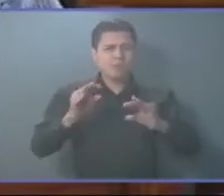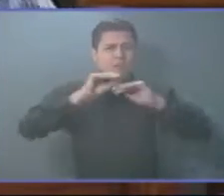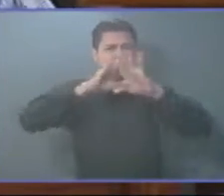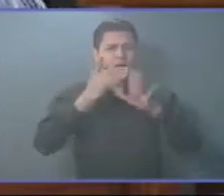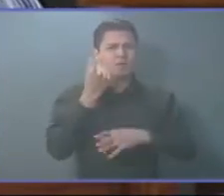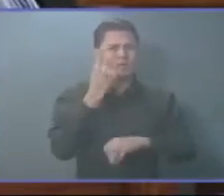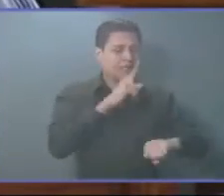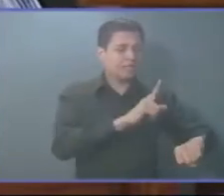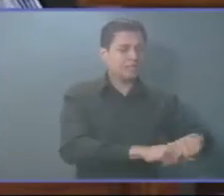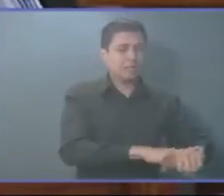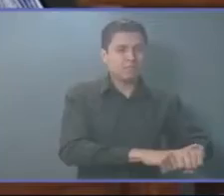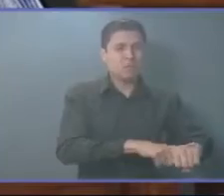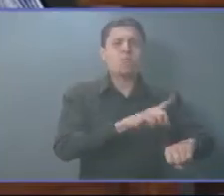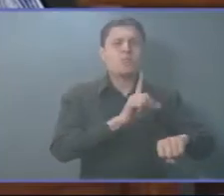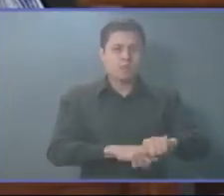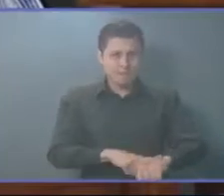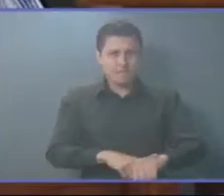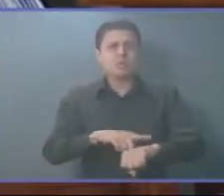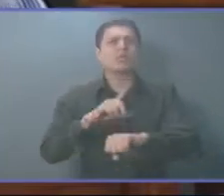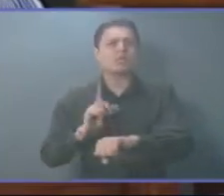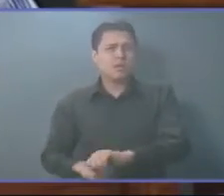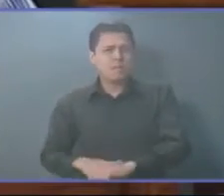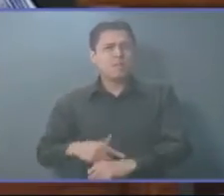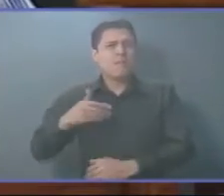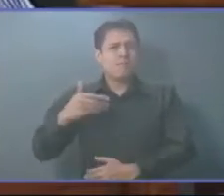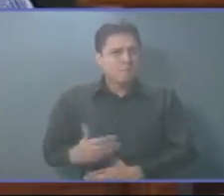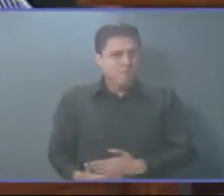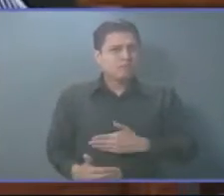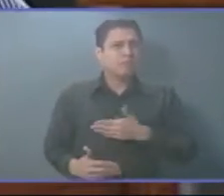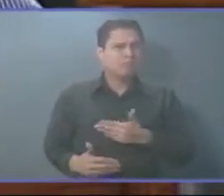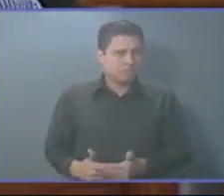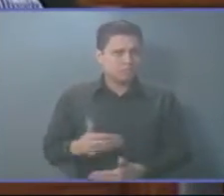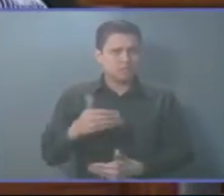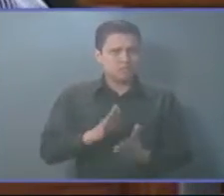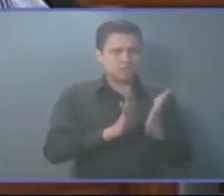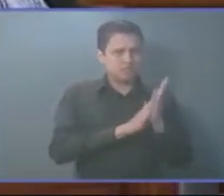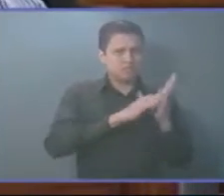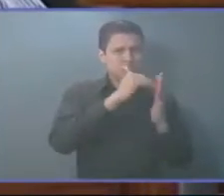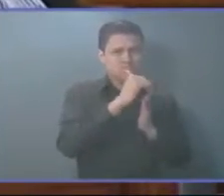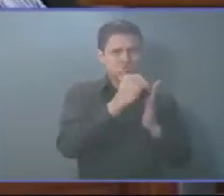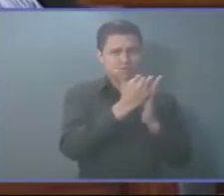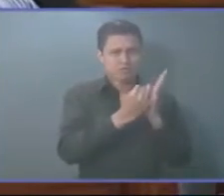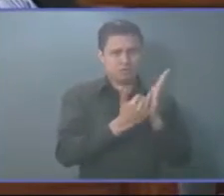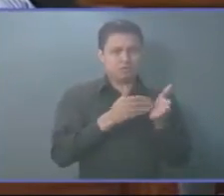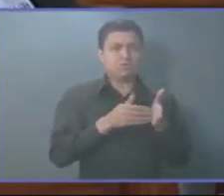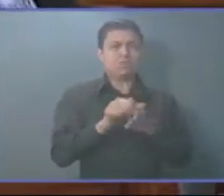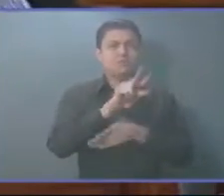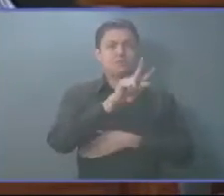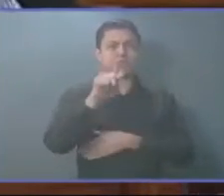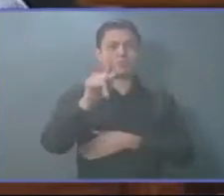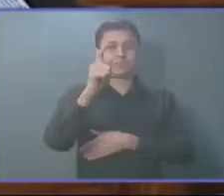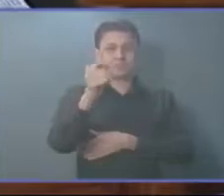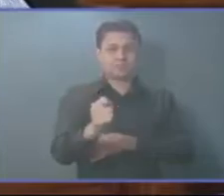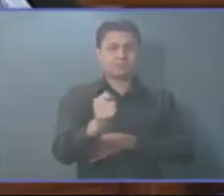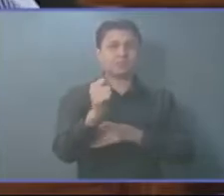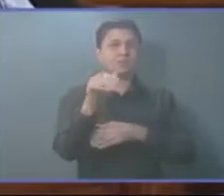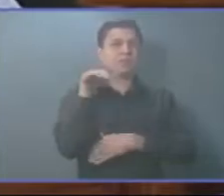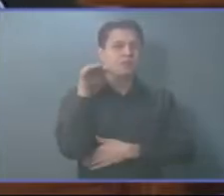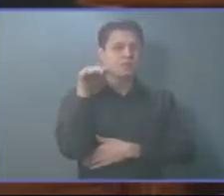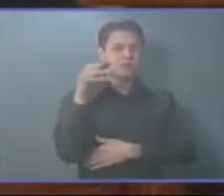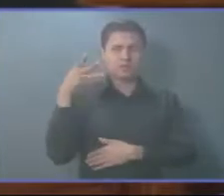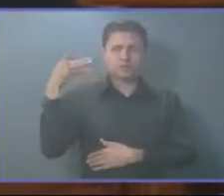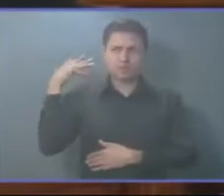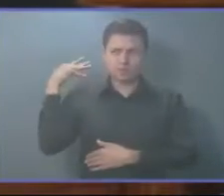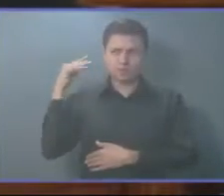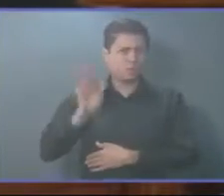los tiempos. Hermanos salvadoreños, estamos desde el 21 de marzo en cuarentena. La cuarentena no ha parado en